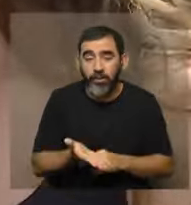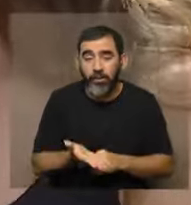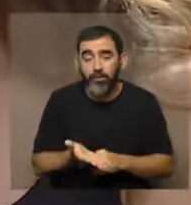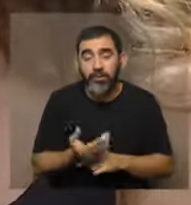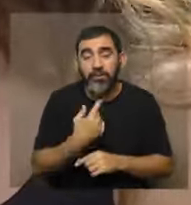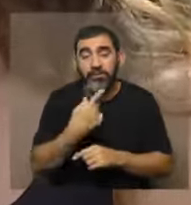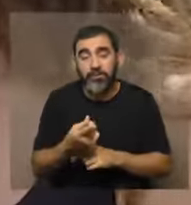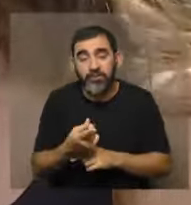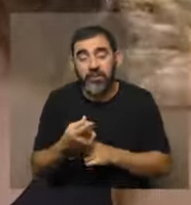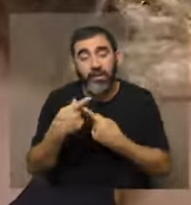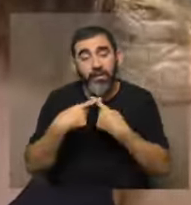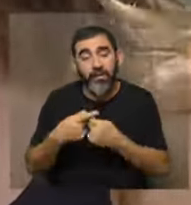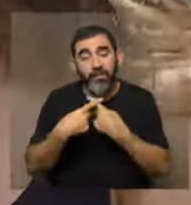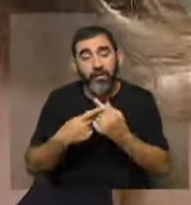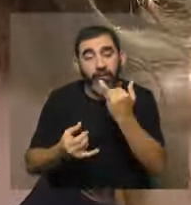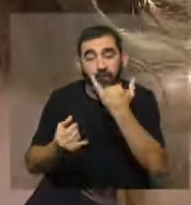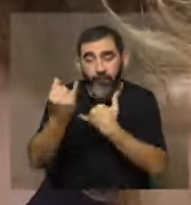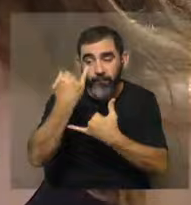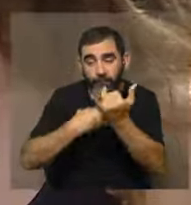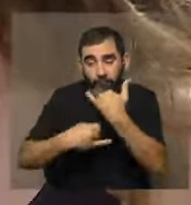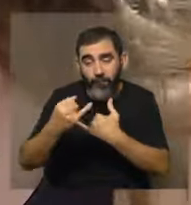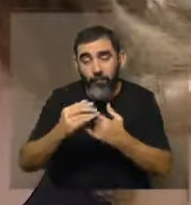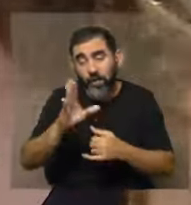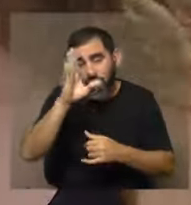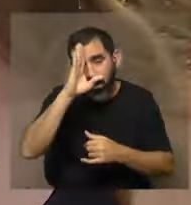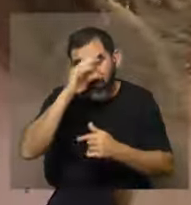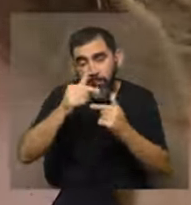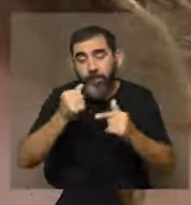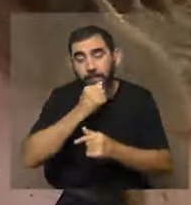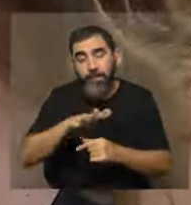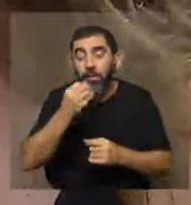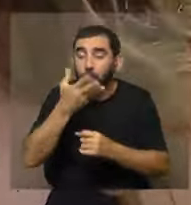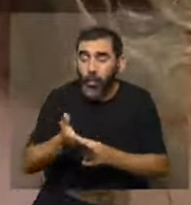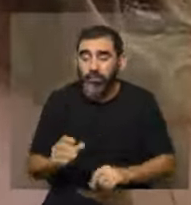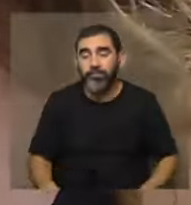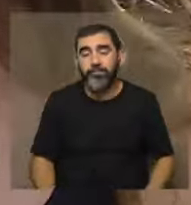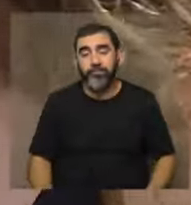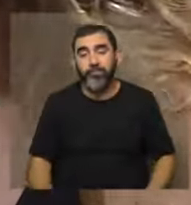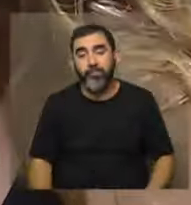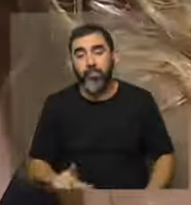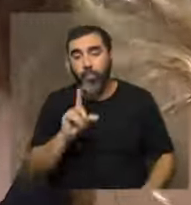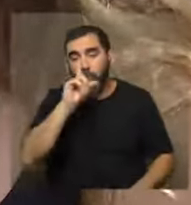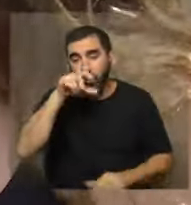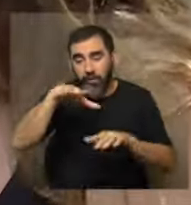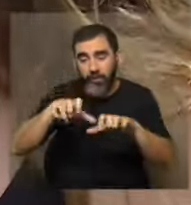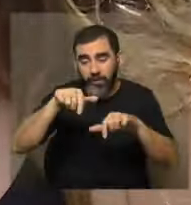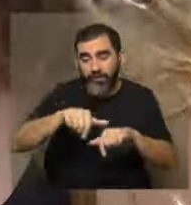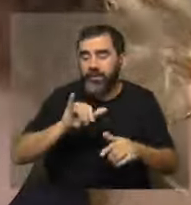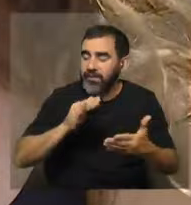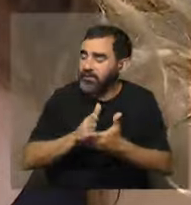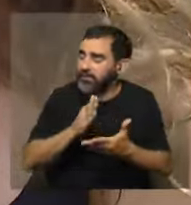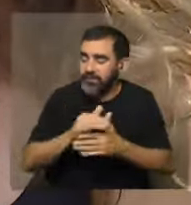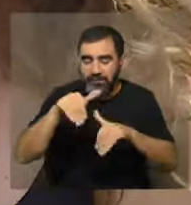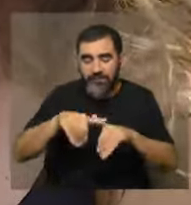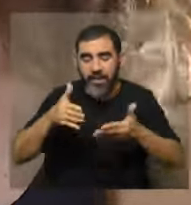ayuda la discusión también a informarnos y aprender un poquito más de historia que está bueno Me parece montevidiana full sí totalmente